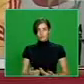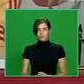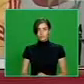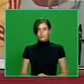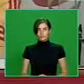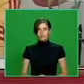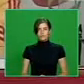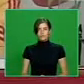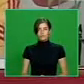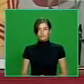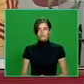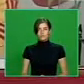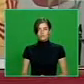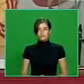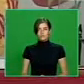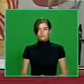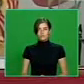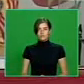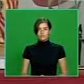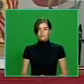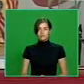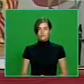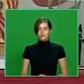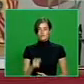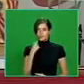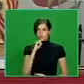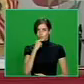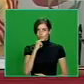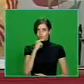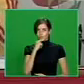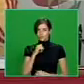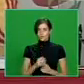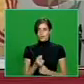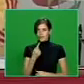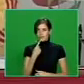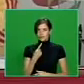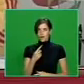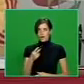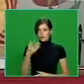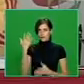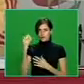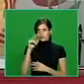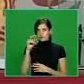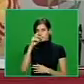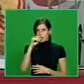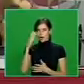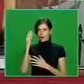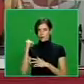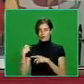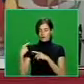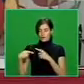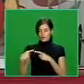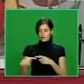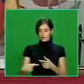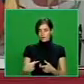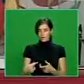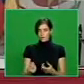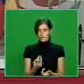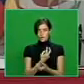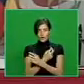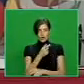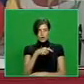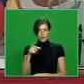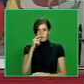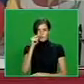píldora Pues a los rusos y le decía que hace 200 años una generación virtuosa de hombres